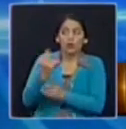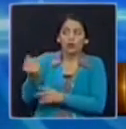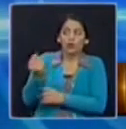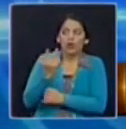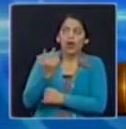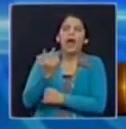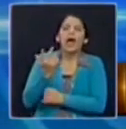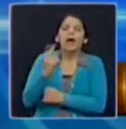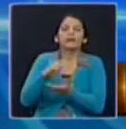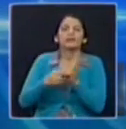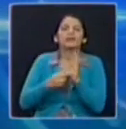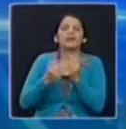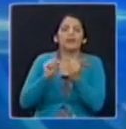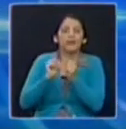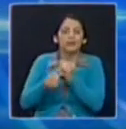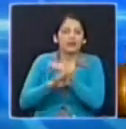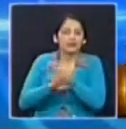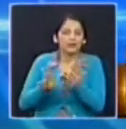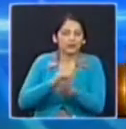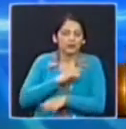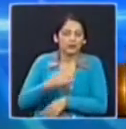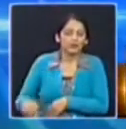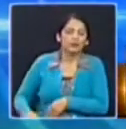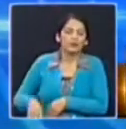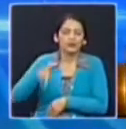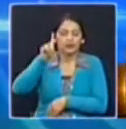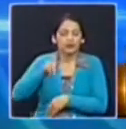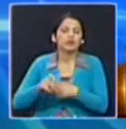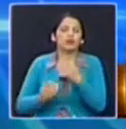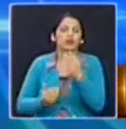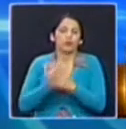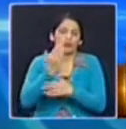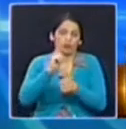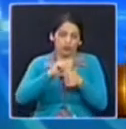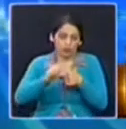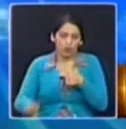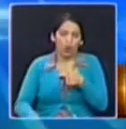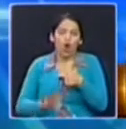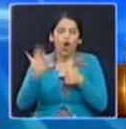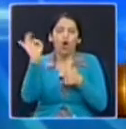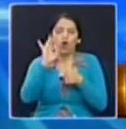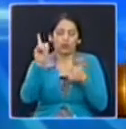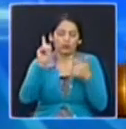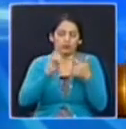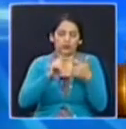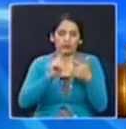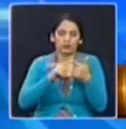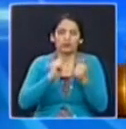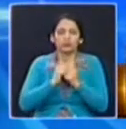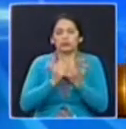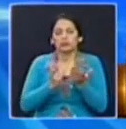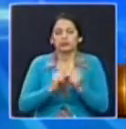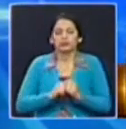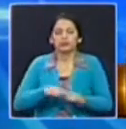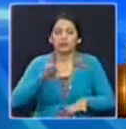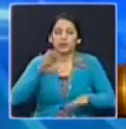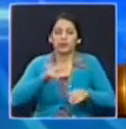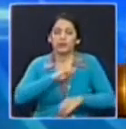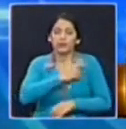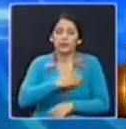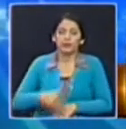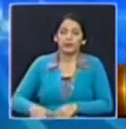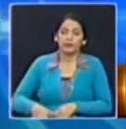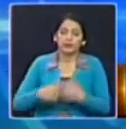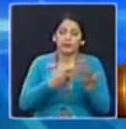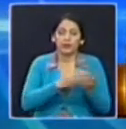es también un camino que establece la propia Constitución, que en el plazo de 72 horas sea la